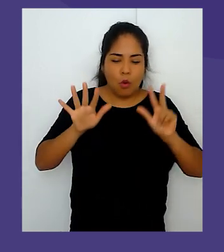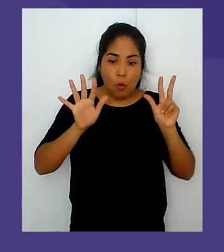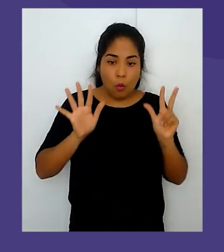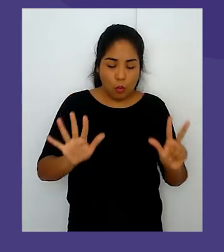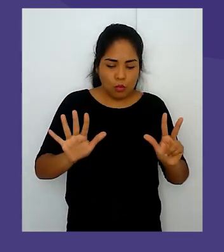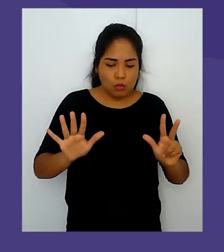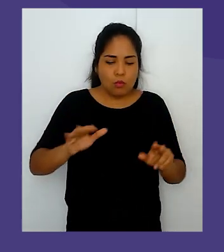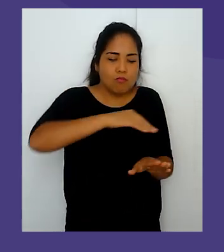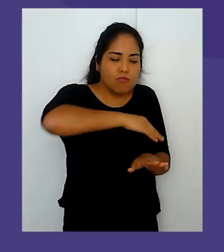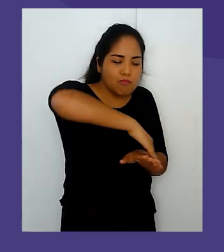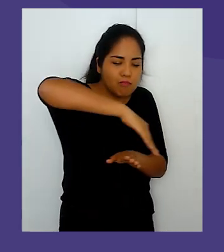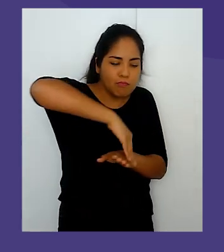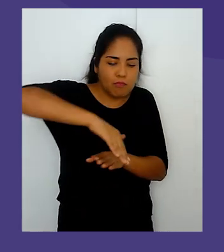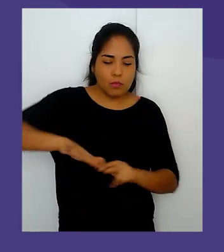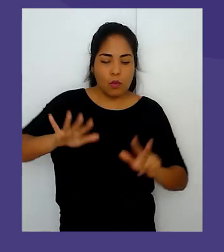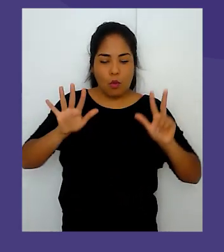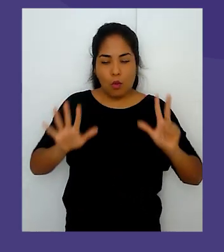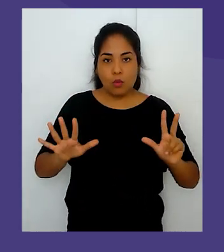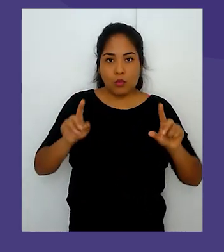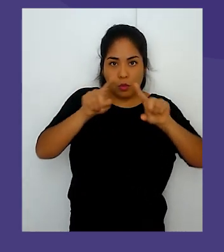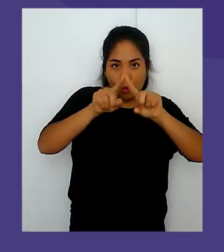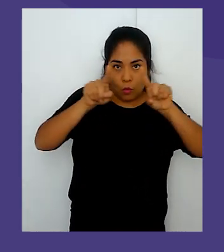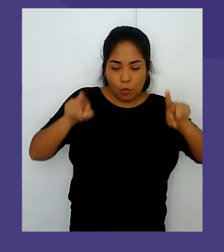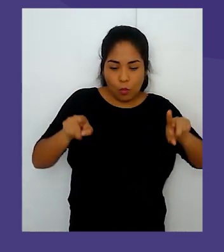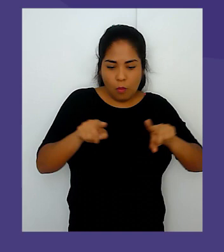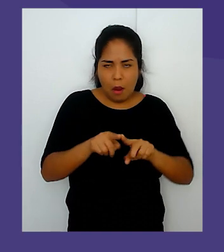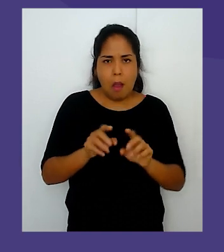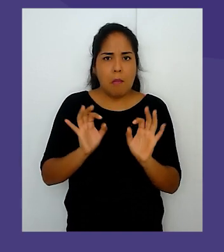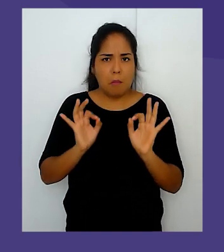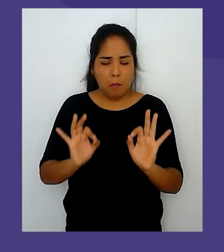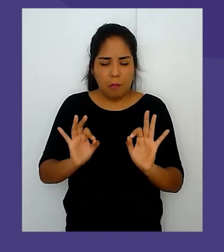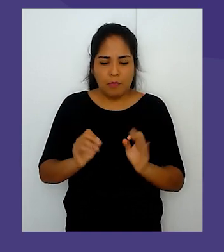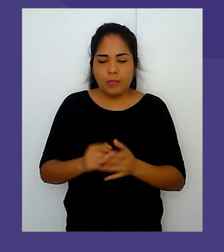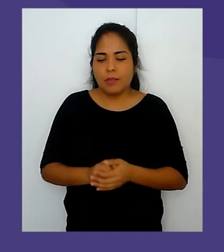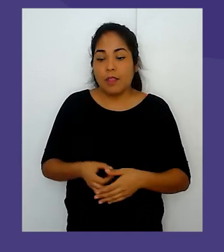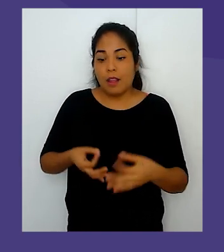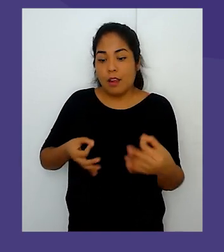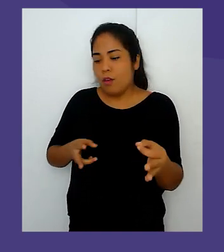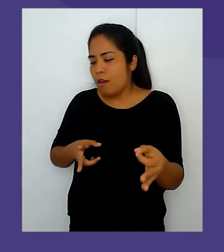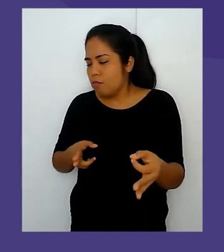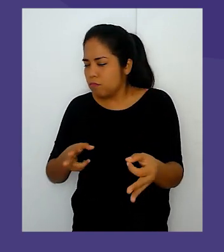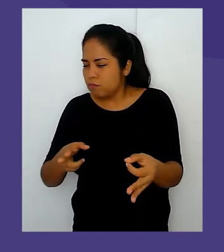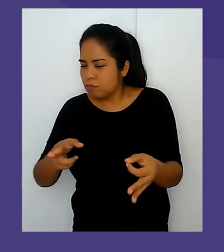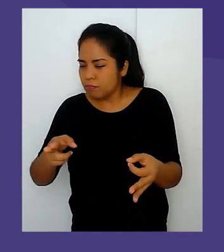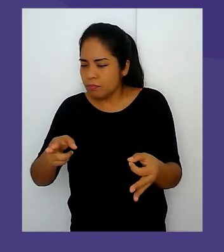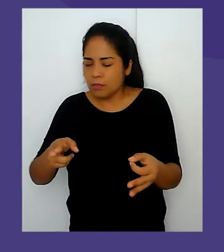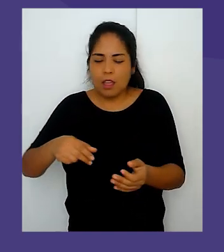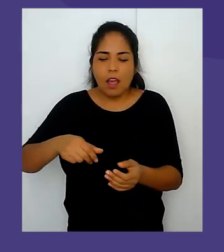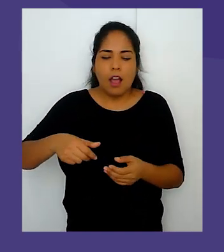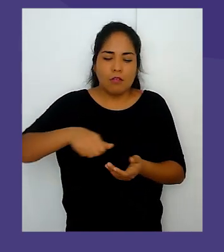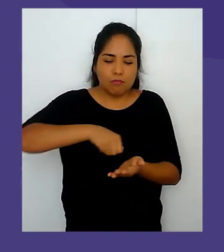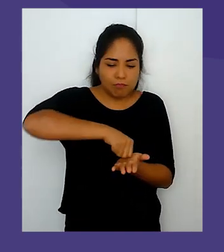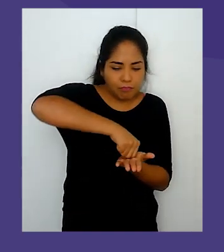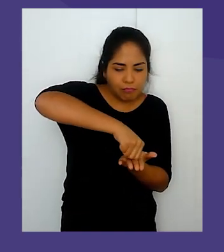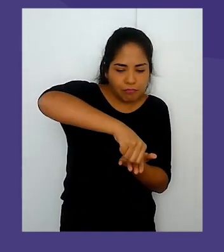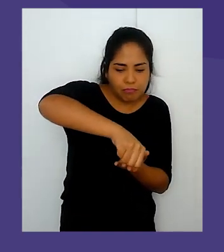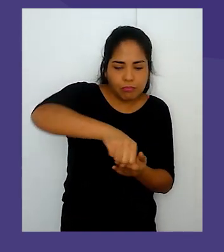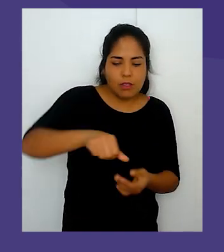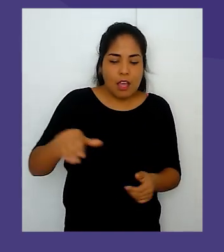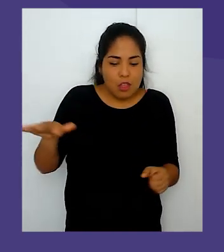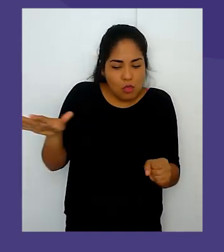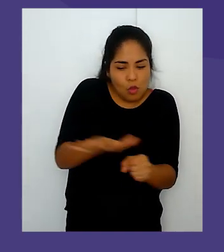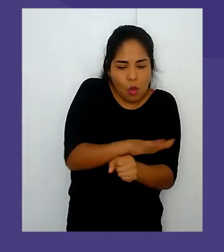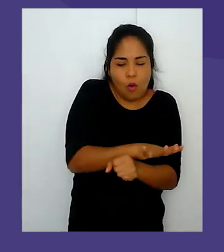8 filas y 8 columnas con cuadrados iguales. Corta los bordes de la siguiente manera y une las